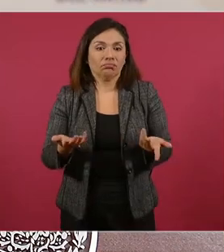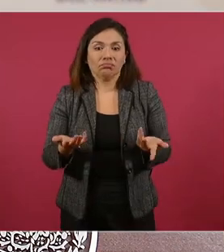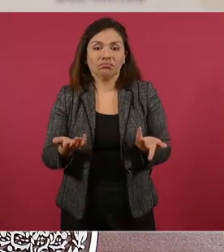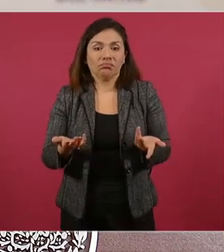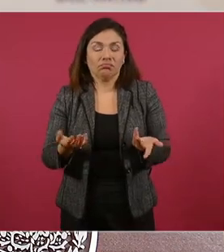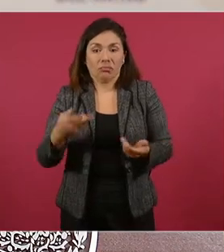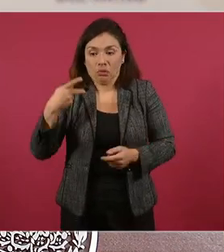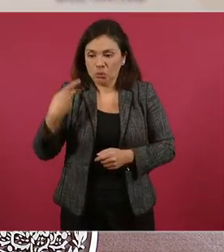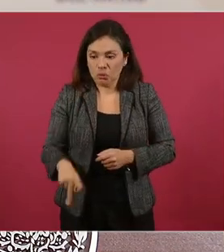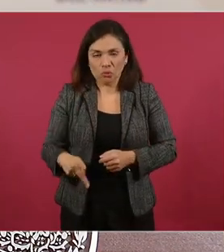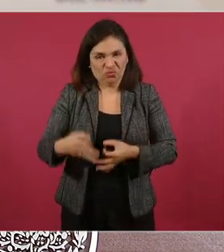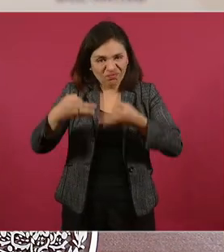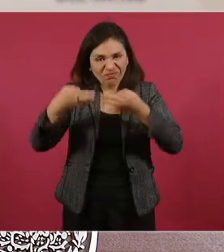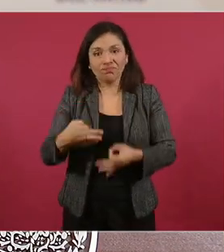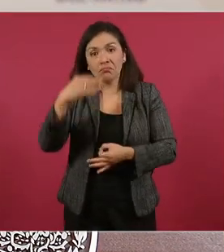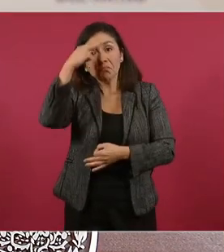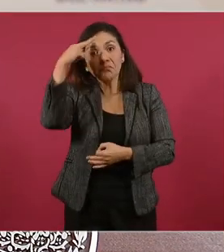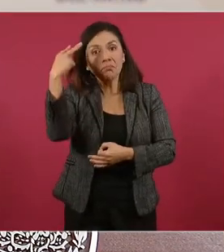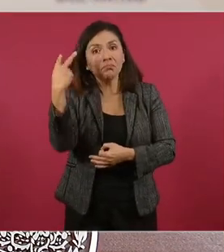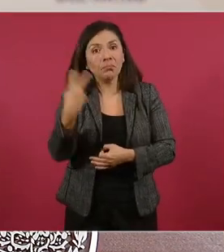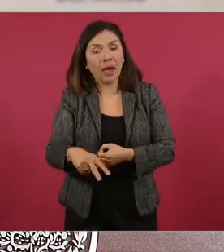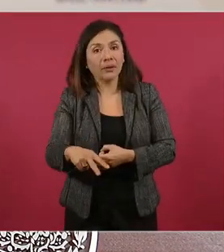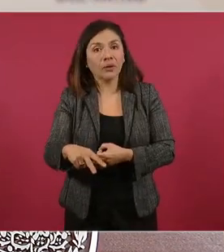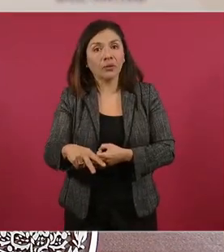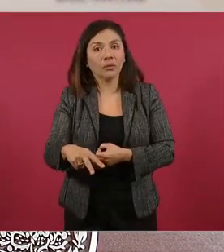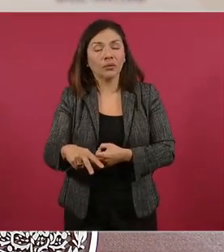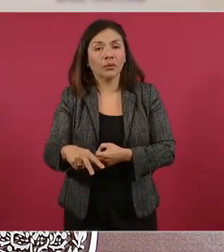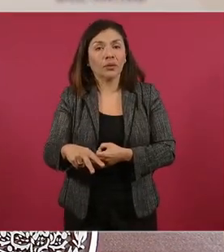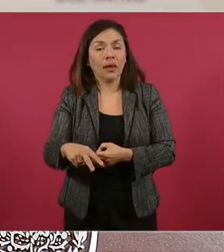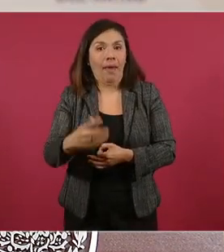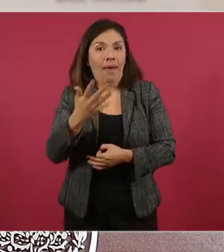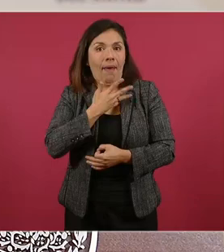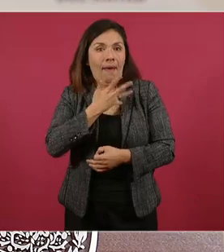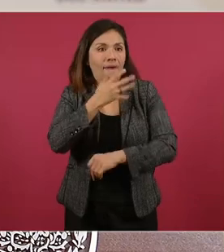de México, sí, del país,